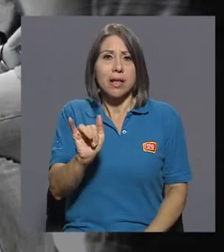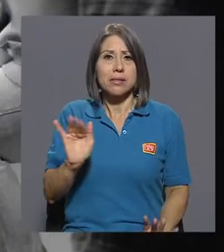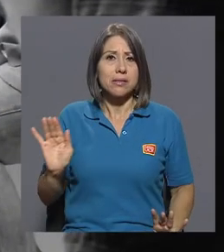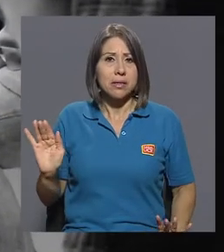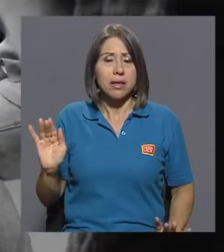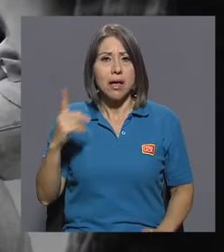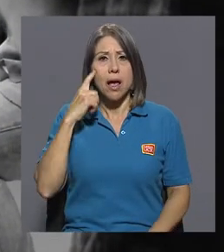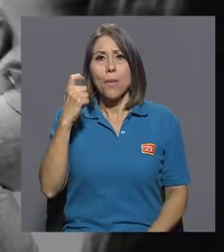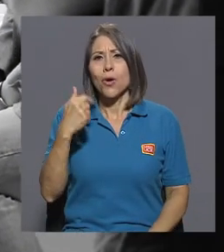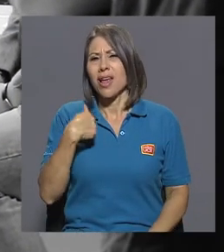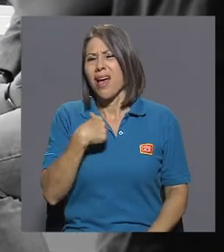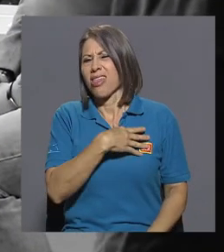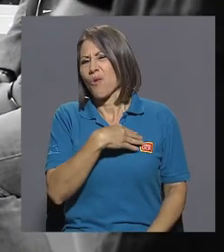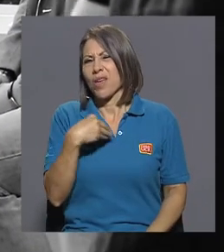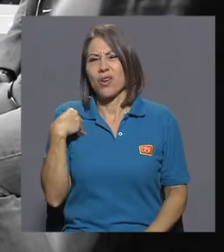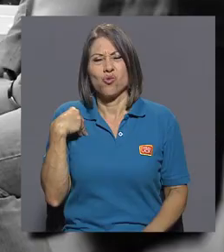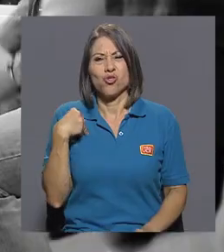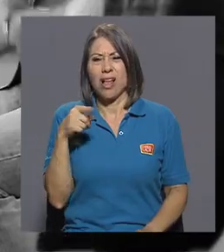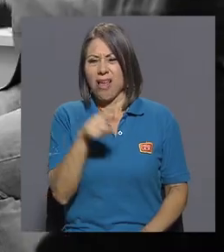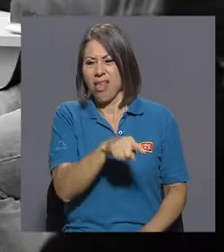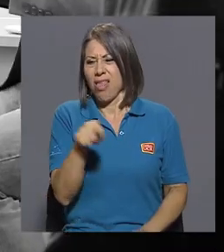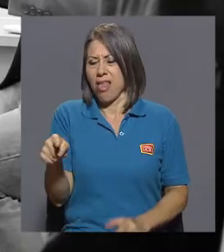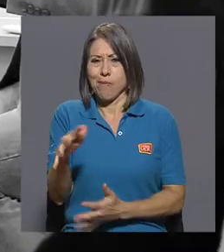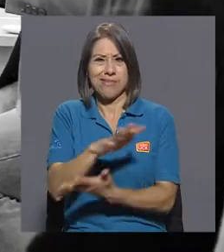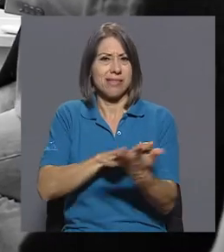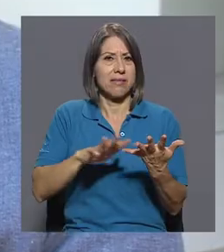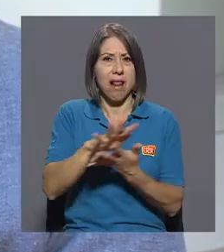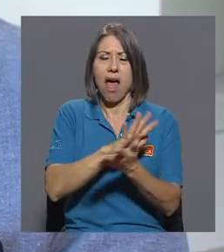no me gusta mezclar las cosas. ¿Cómo estando involucrado tanto